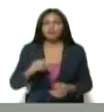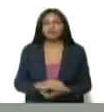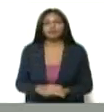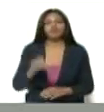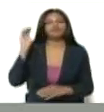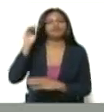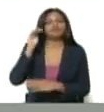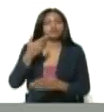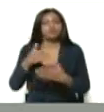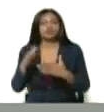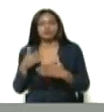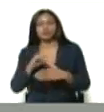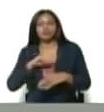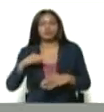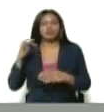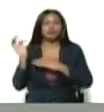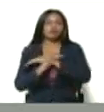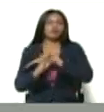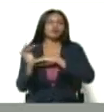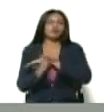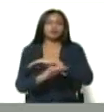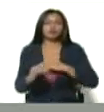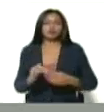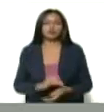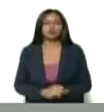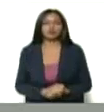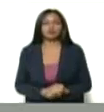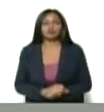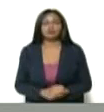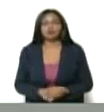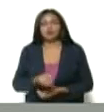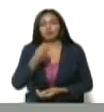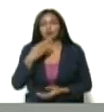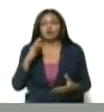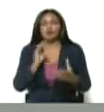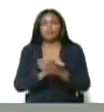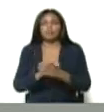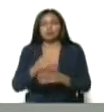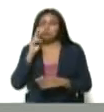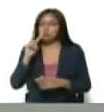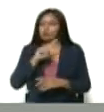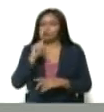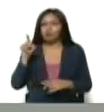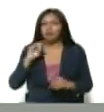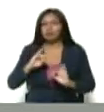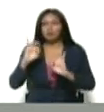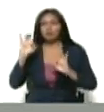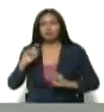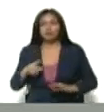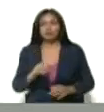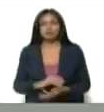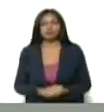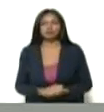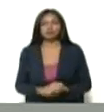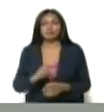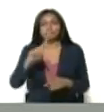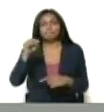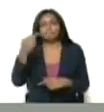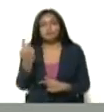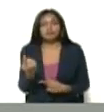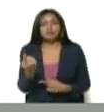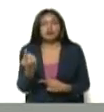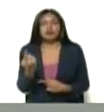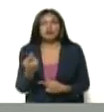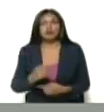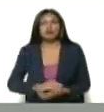allá de nuestra frontera. Bueno, compatriotas, fíjense ustedes, ya entramos mañana,